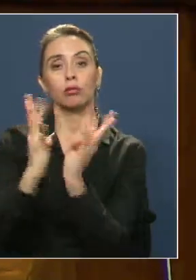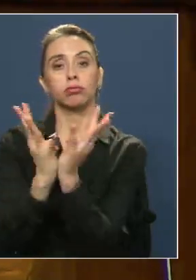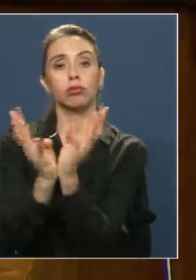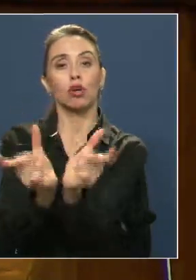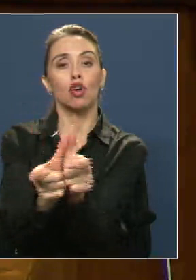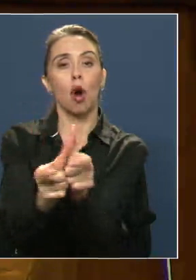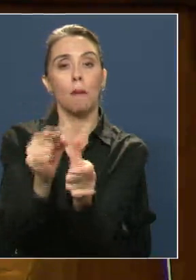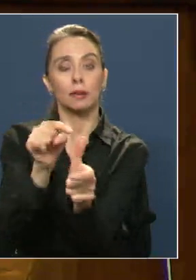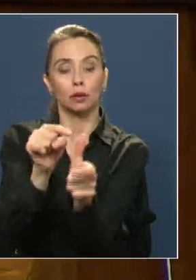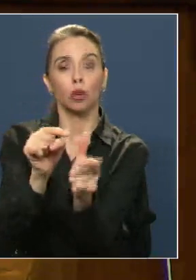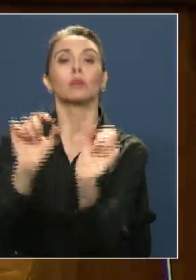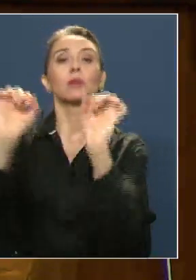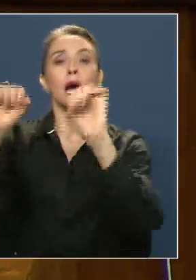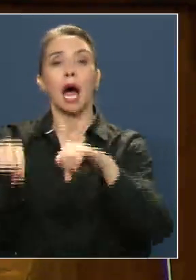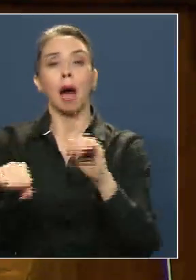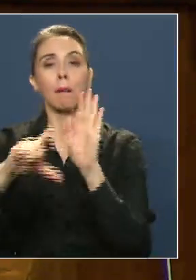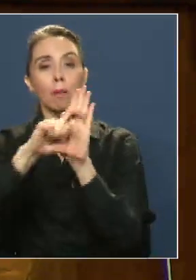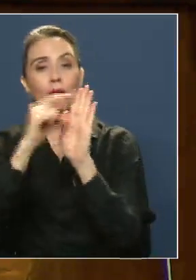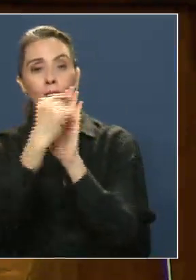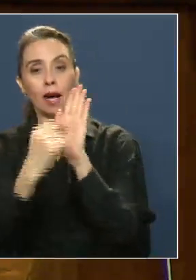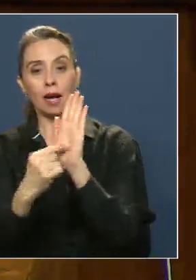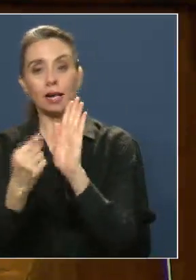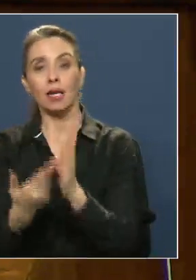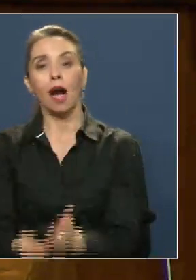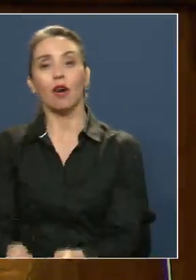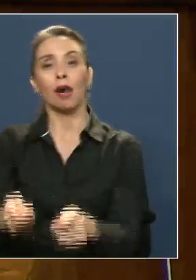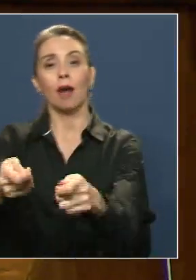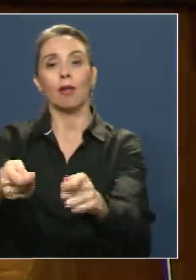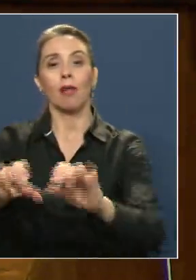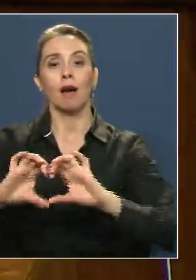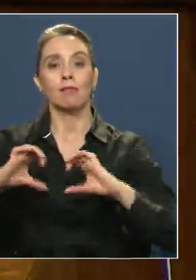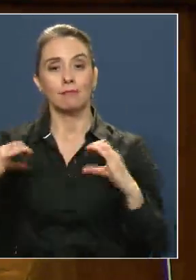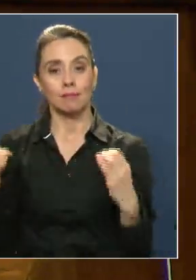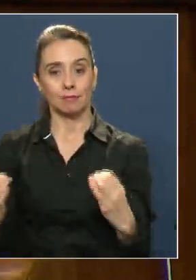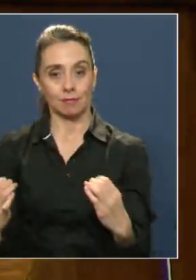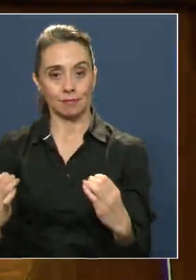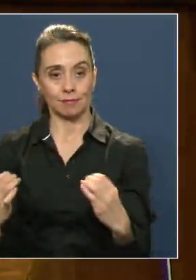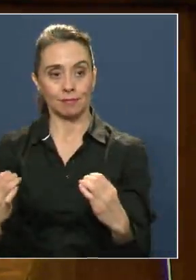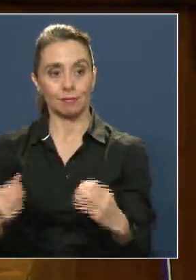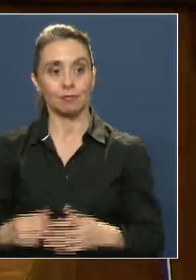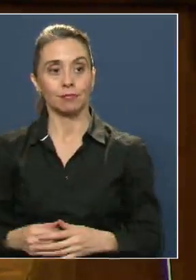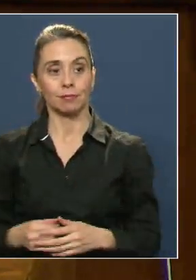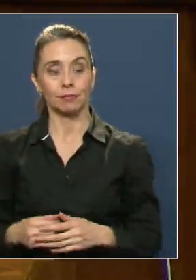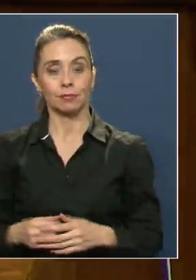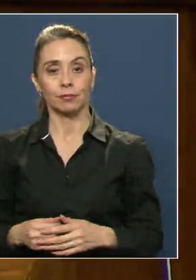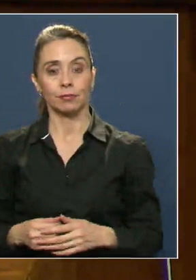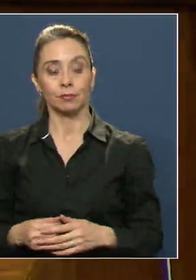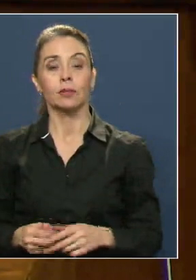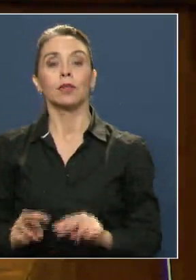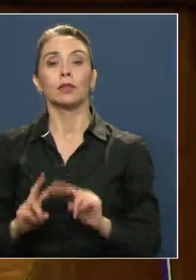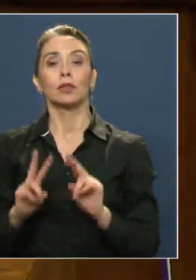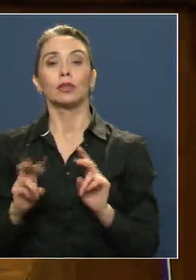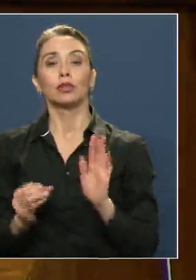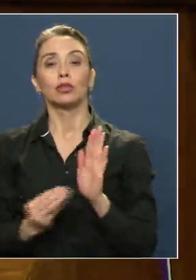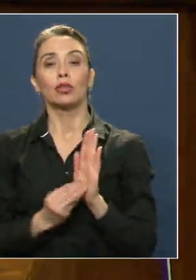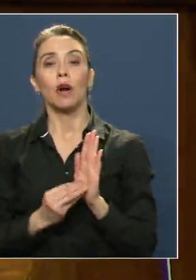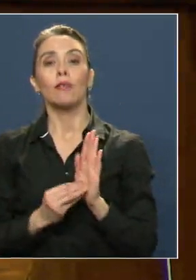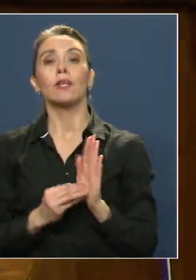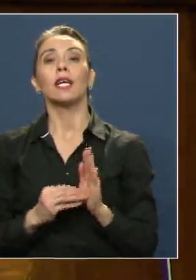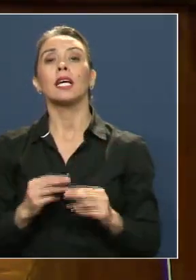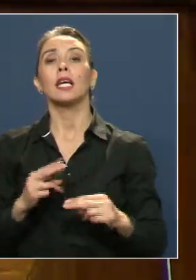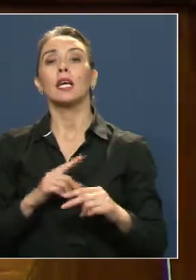y que derivó en la aprobación del texto que se pone a disposición de este hemiciclo. En particular respecto de la figura de la